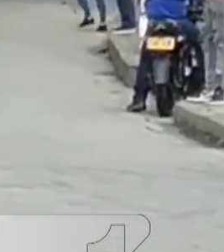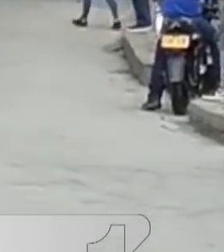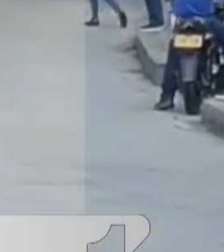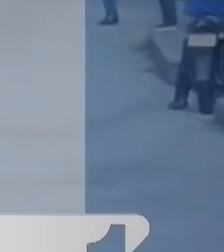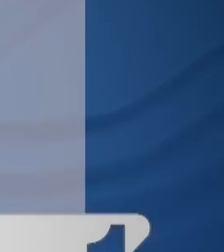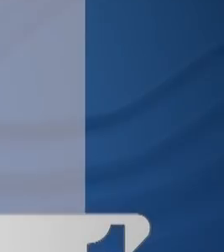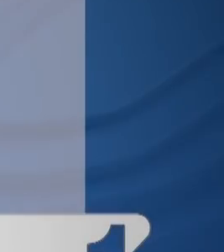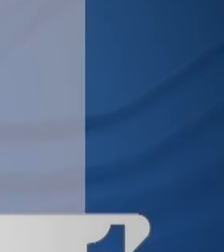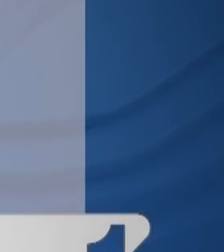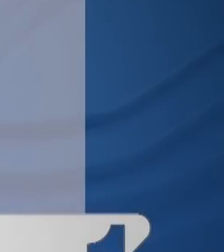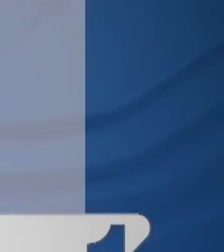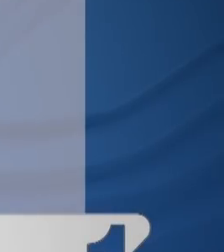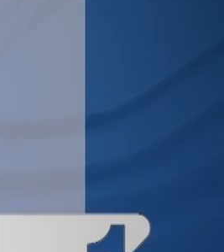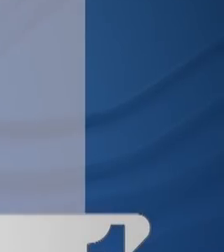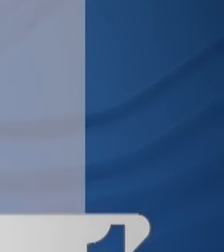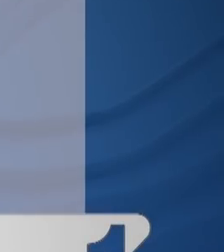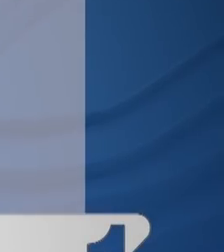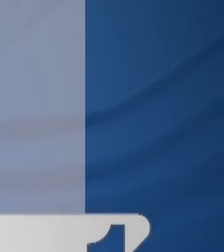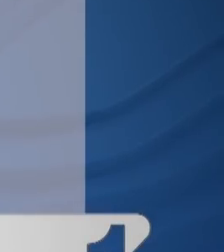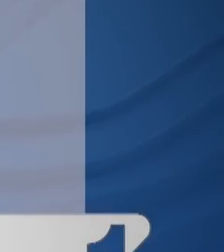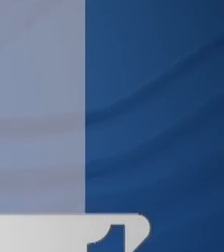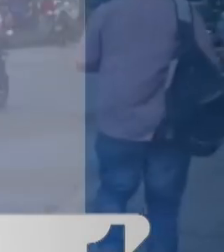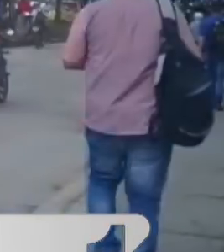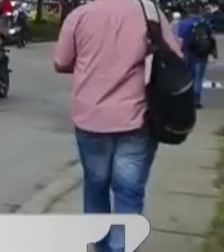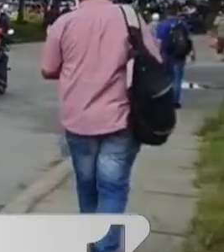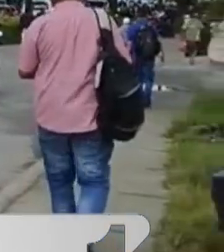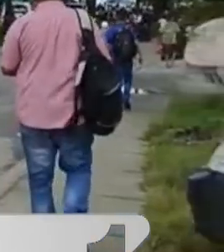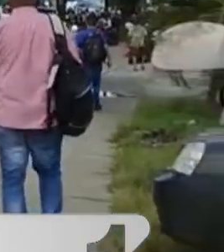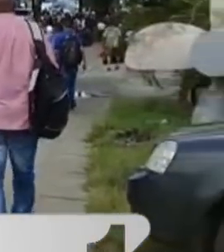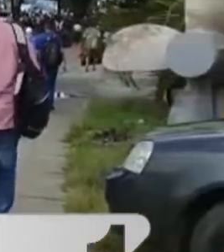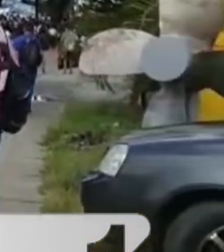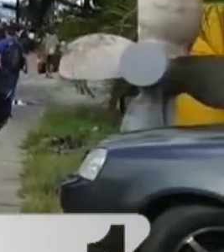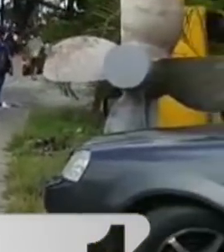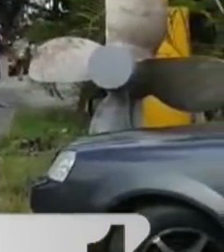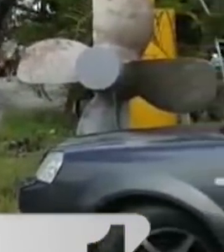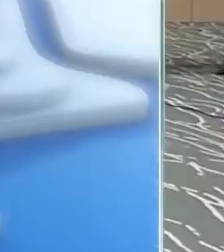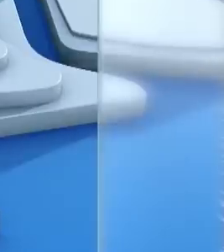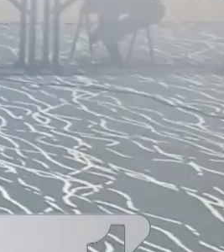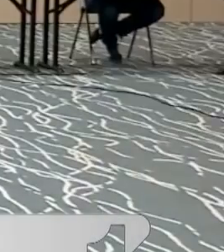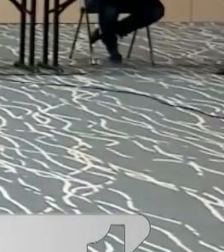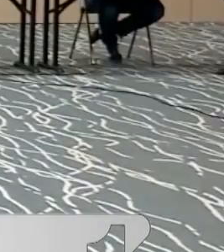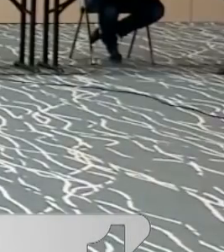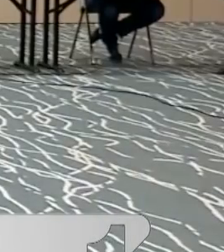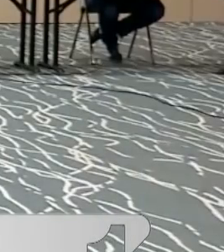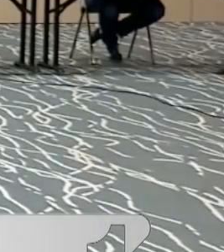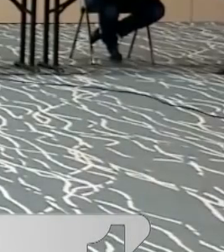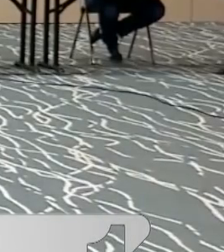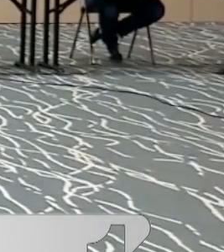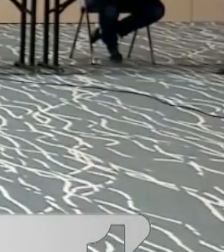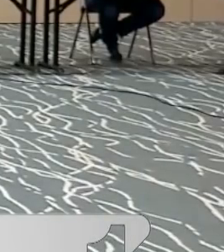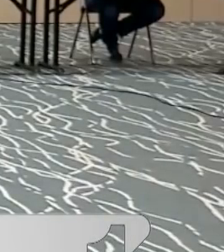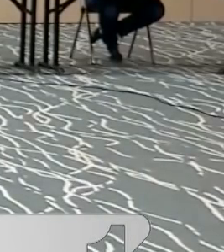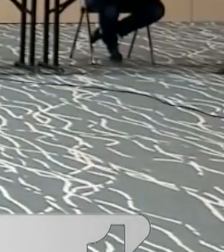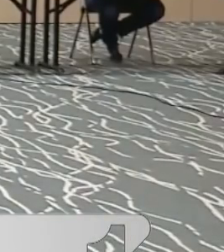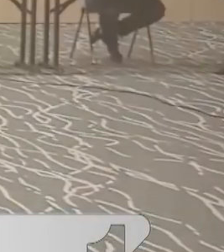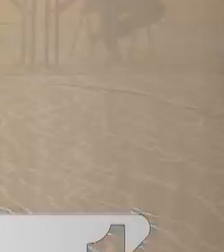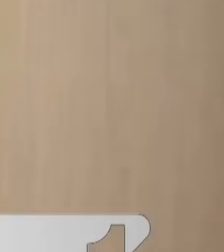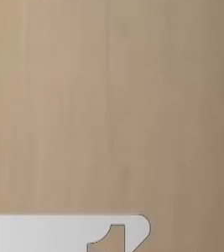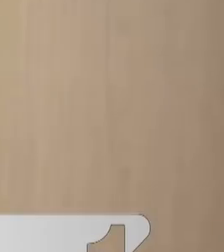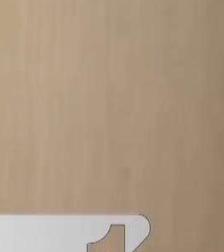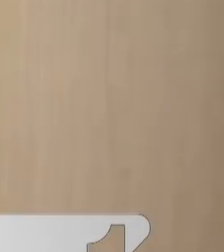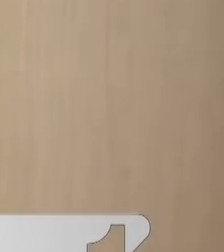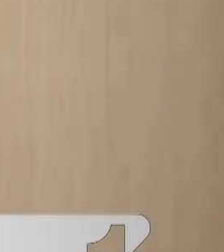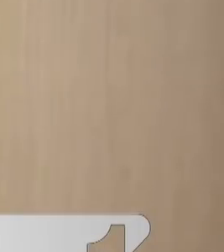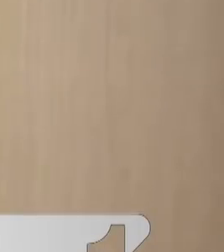del Cauca se mantienen más de 20 bloqueos. Es la región más afectada. Advertencia del presidente Duque, es